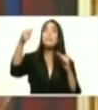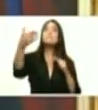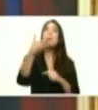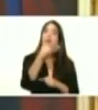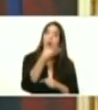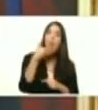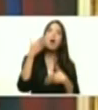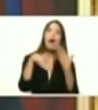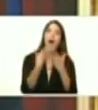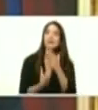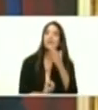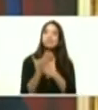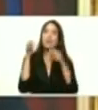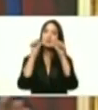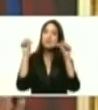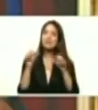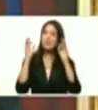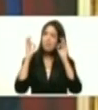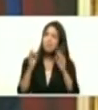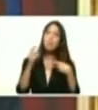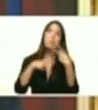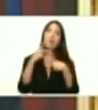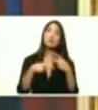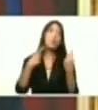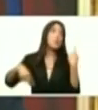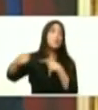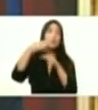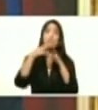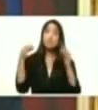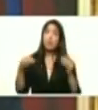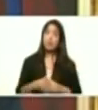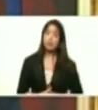tengamos instalados sistemas productivos aquí que lo produzcan todo, pues.